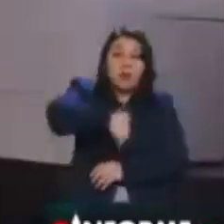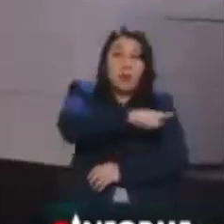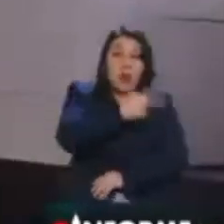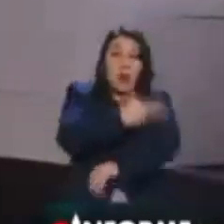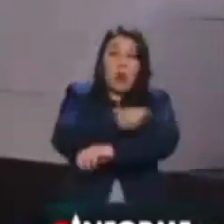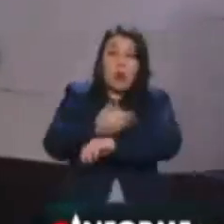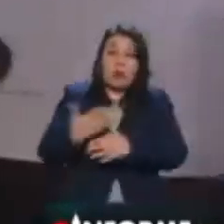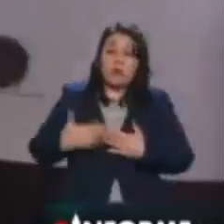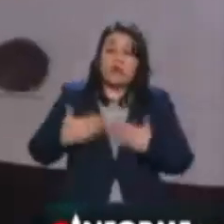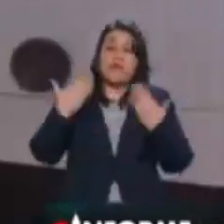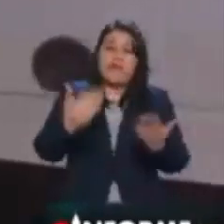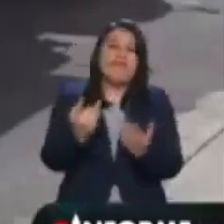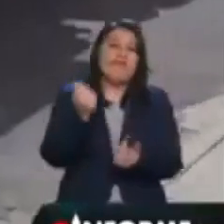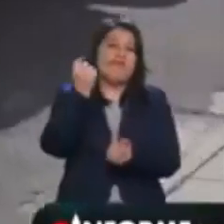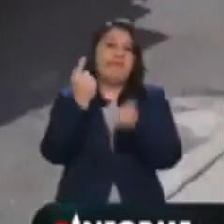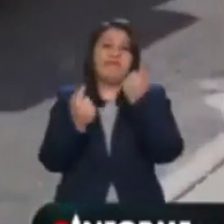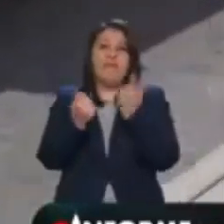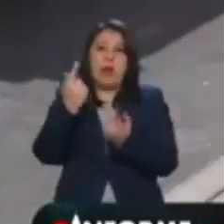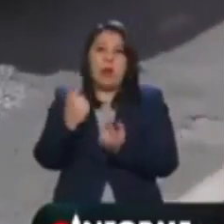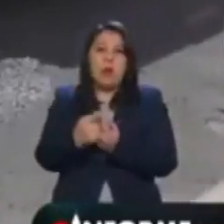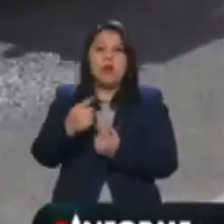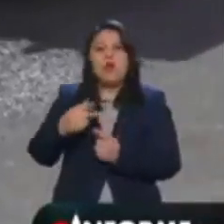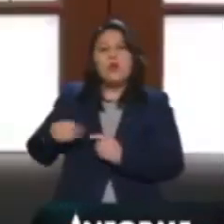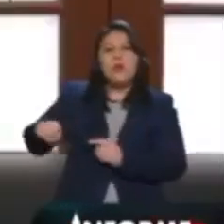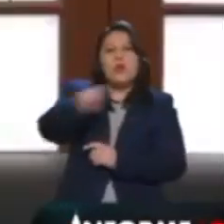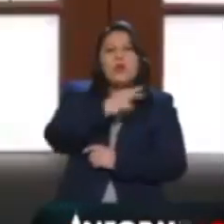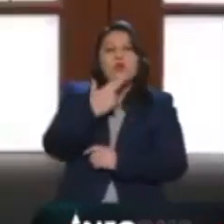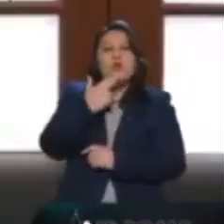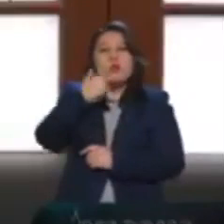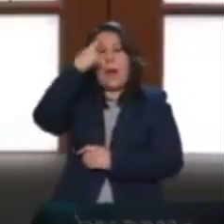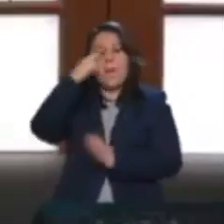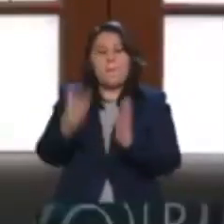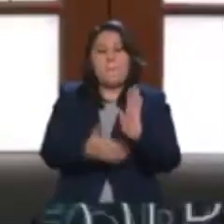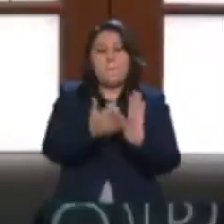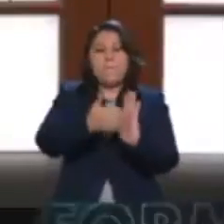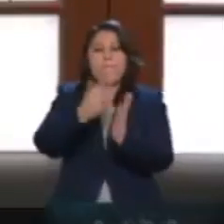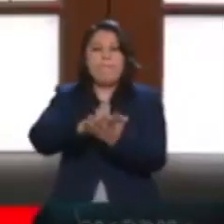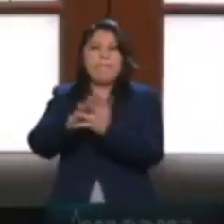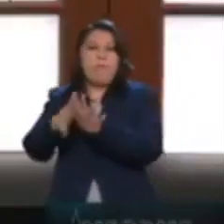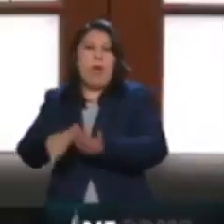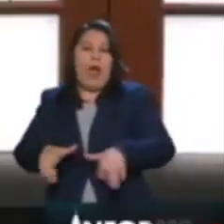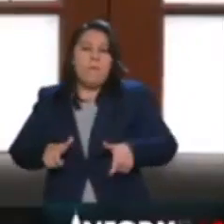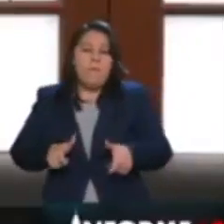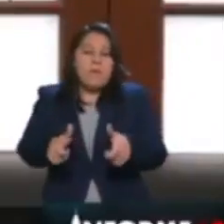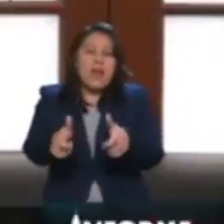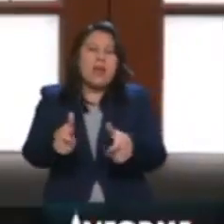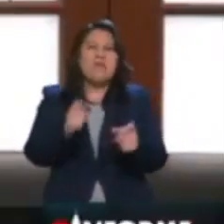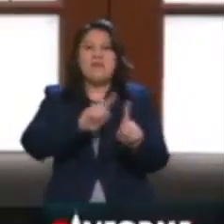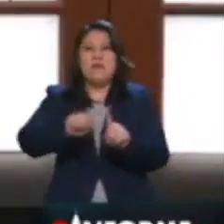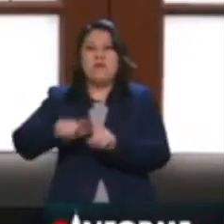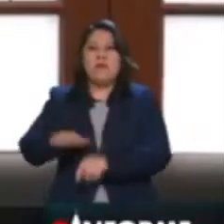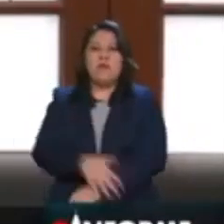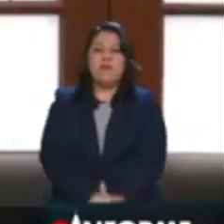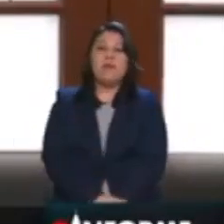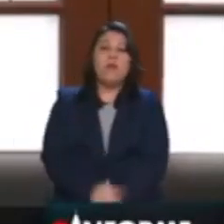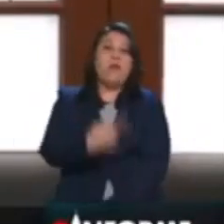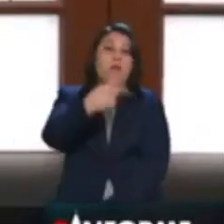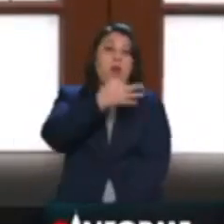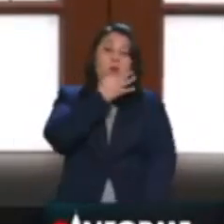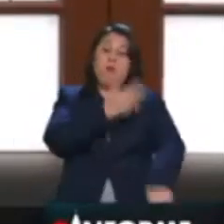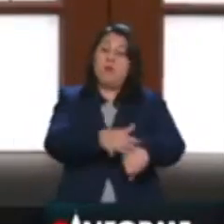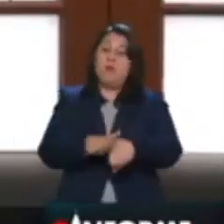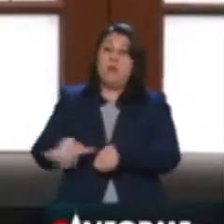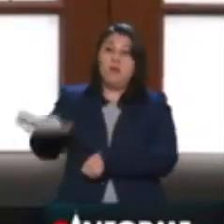ejecutar proyectos de infraestructura urbana. Lo que sí no hay ni para el gobierno central ni para ninguna otra